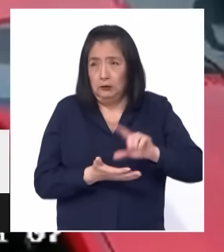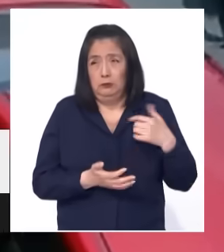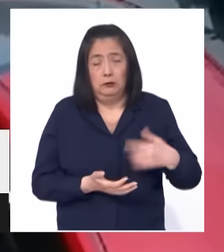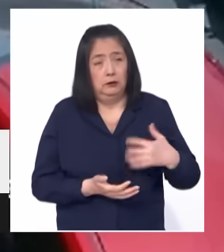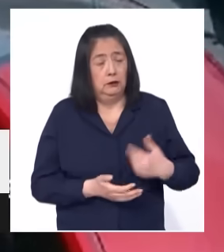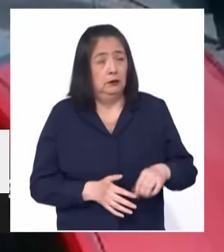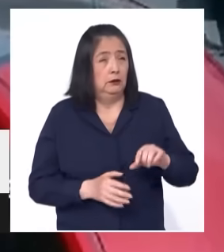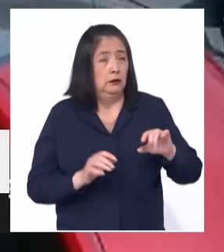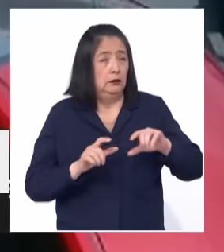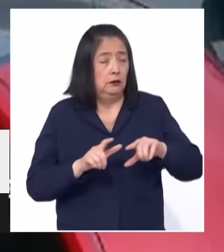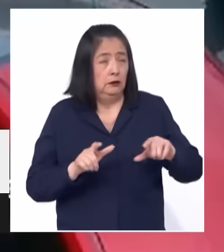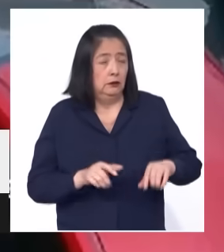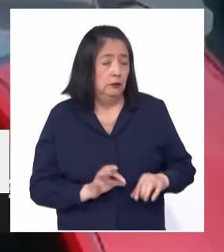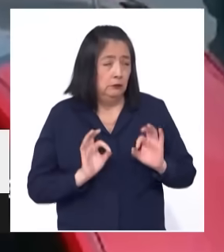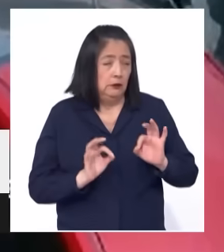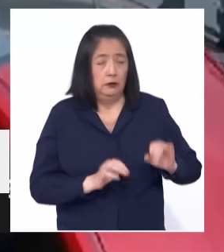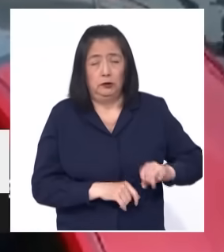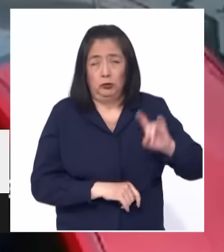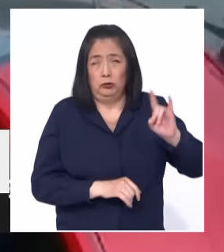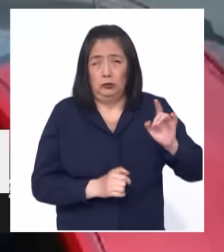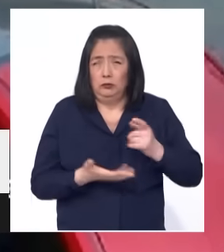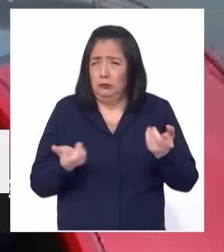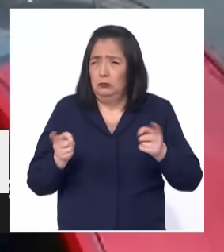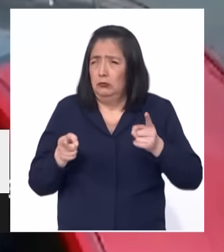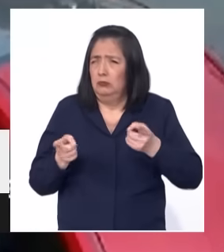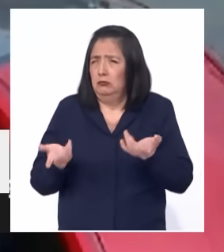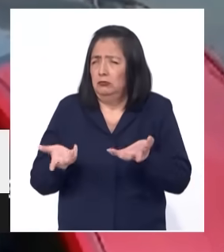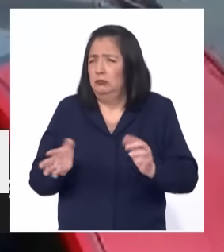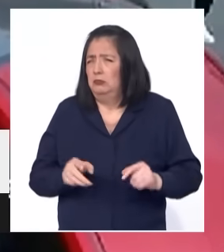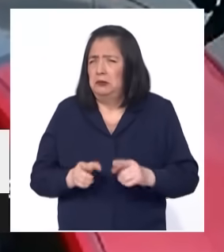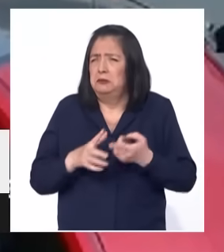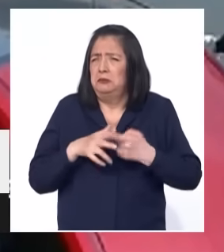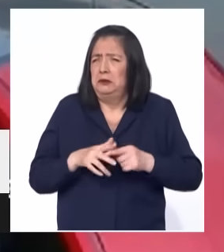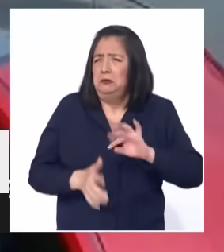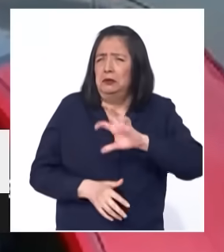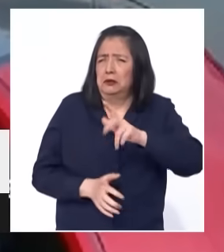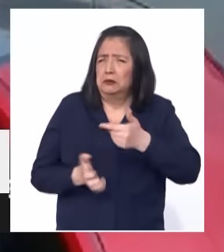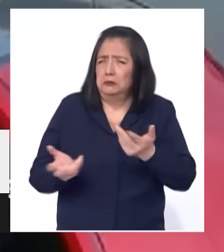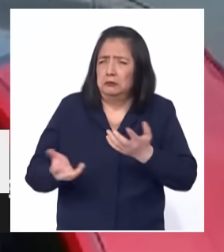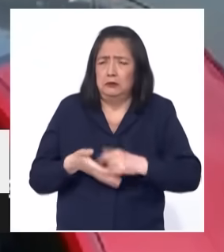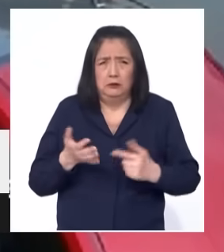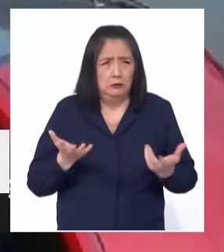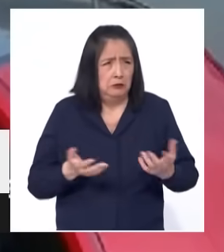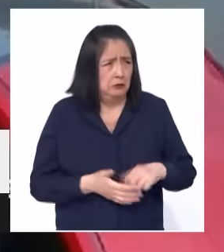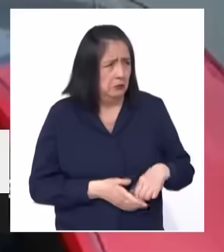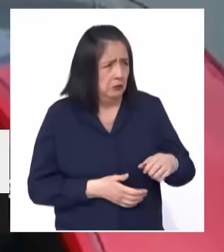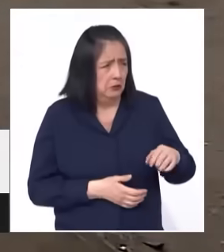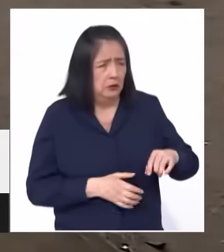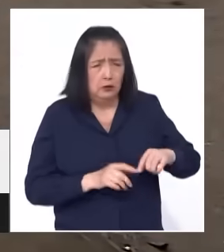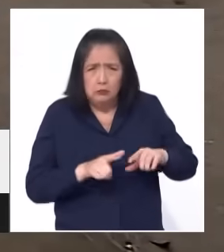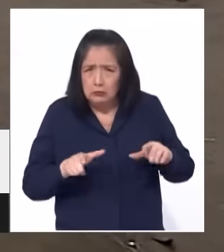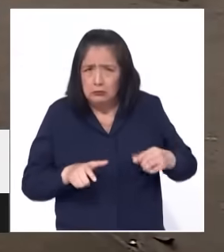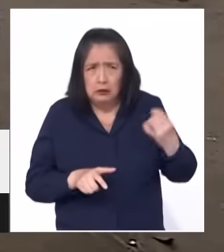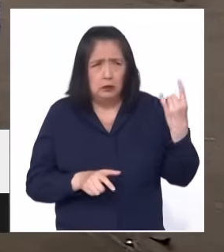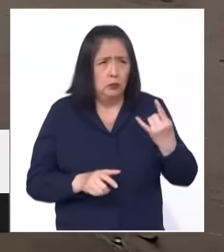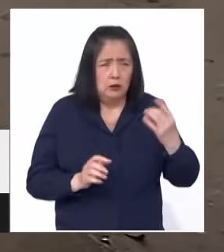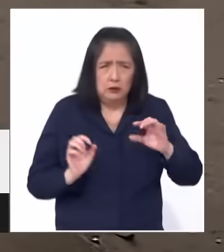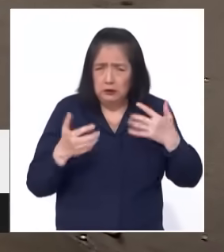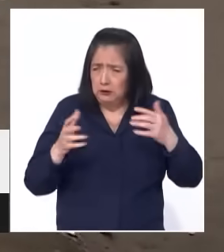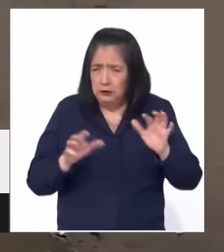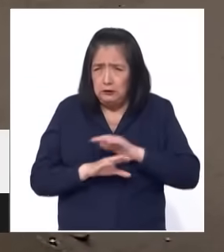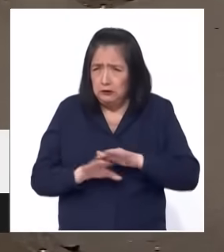estado de emergencia. Cuéntenos, ¿desde cuándo sucede este tipo de asaltos? ¿El estado de emergencia ha calmado algo de